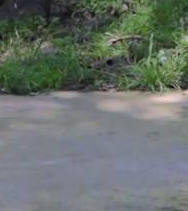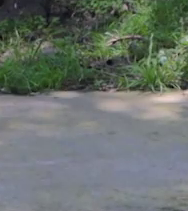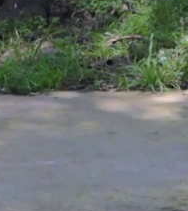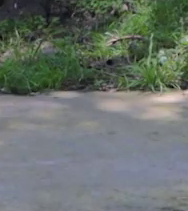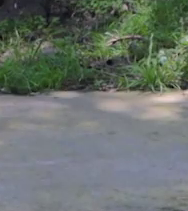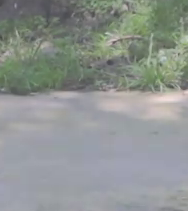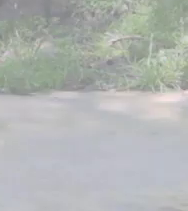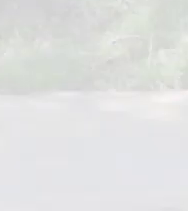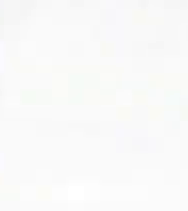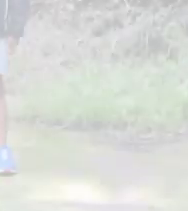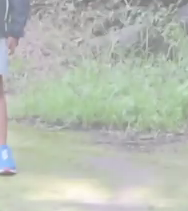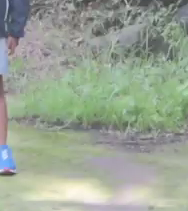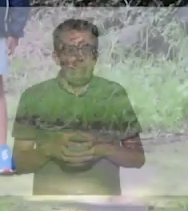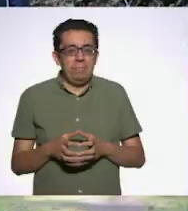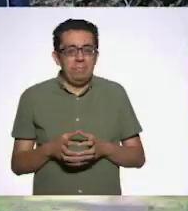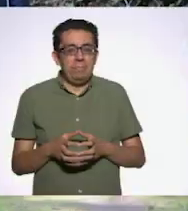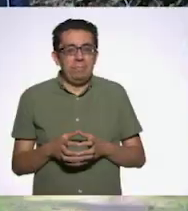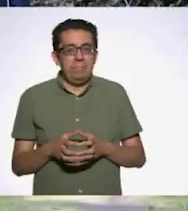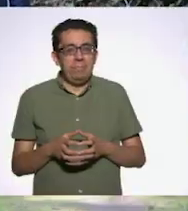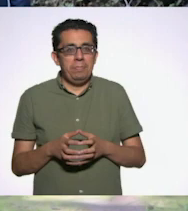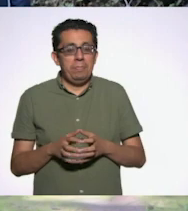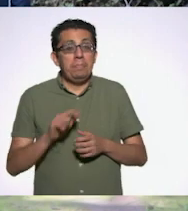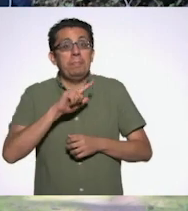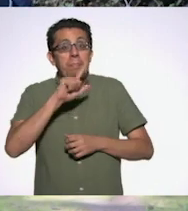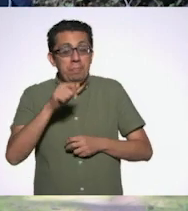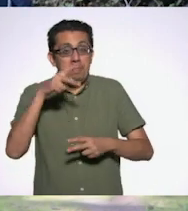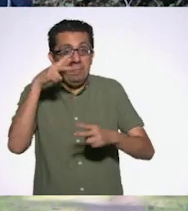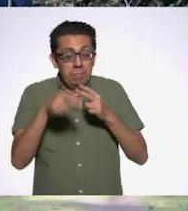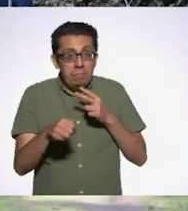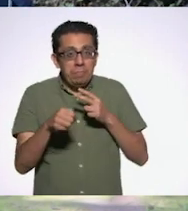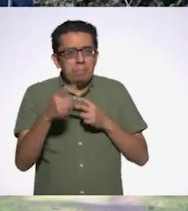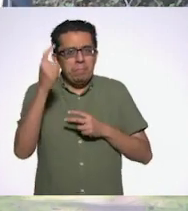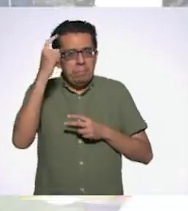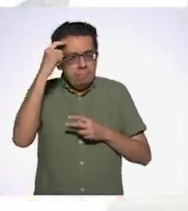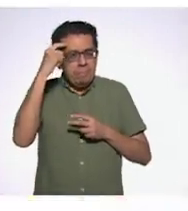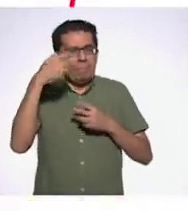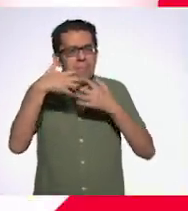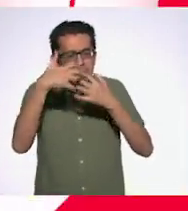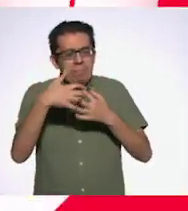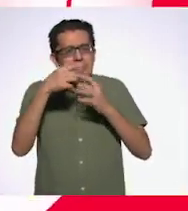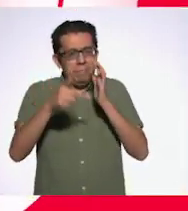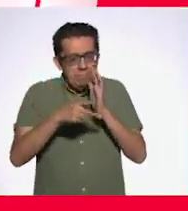respiramos profundo, bien. Y después de cada pausa, activa tu mente.